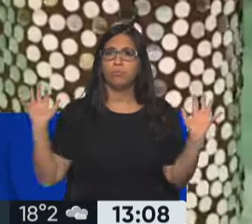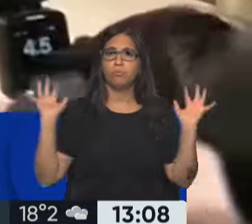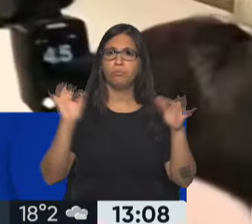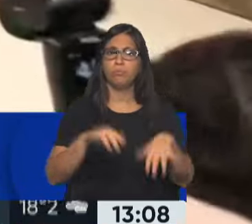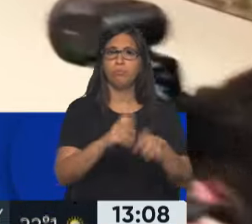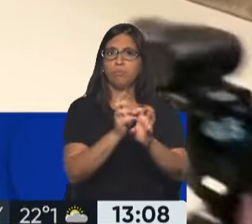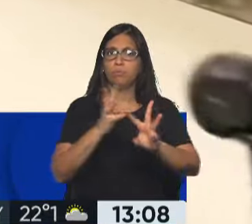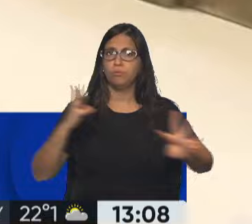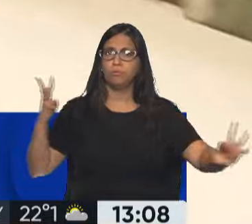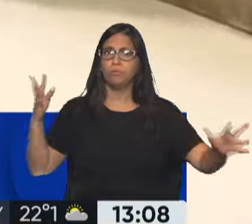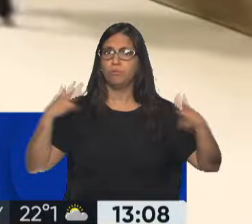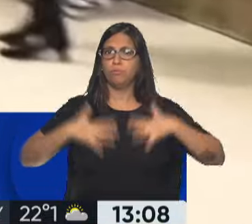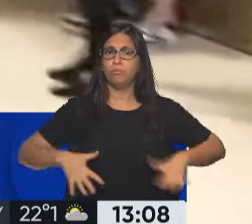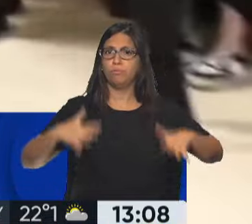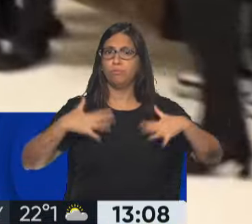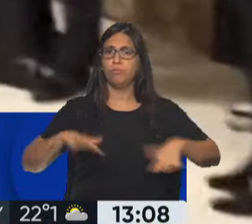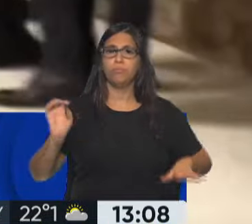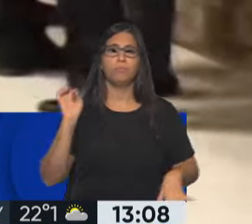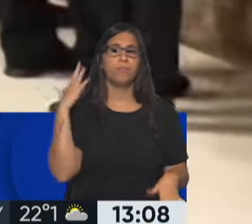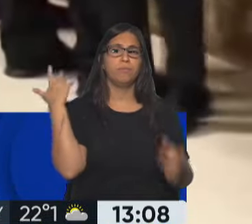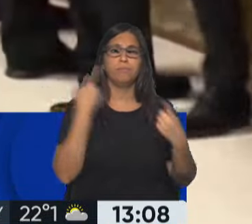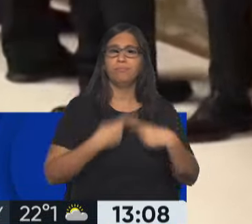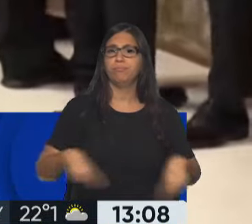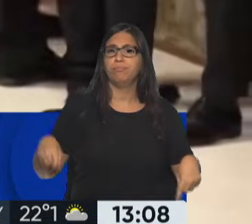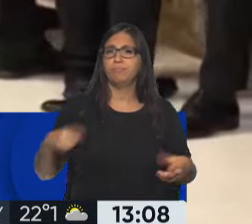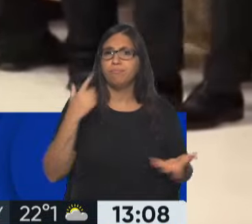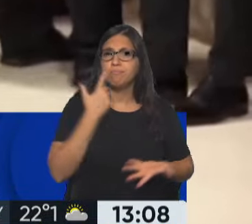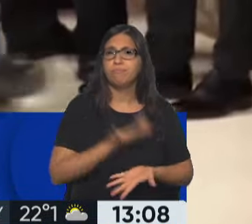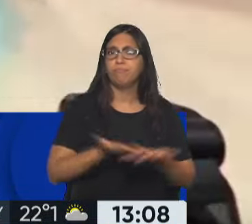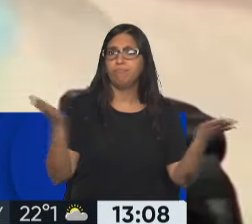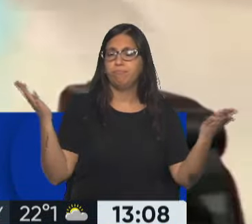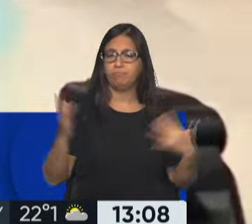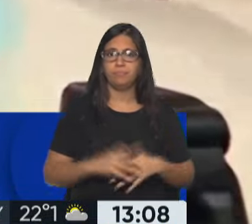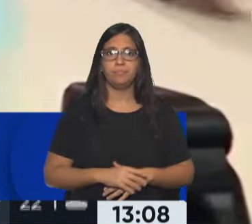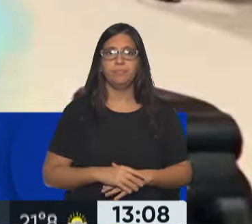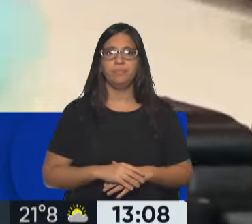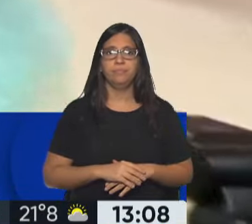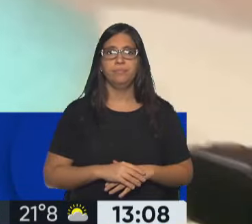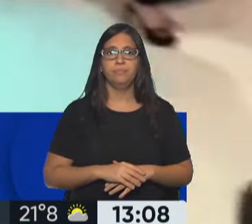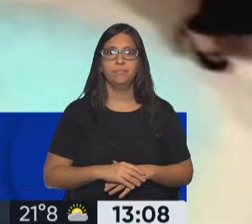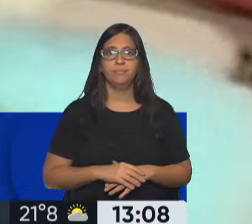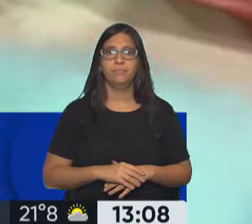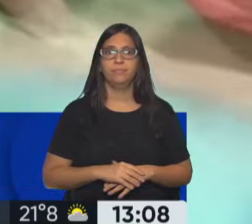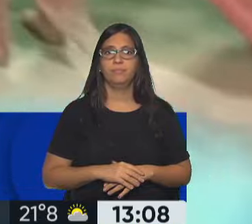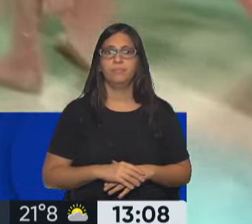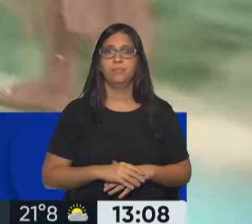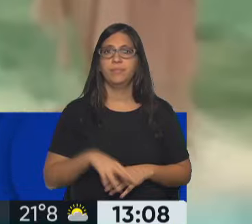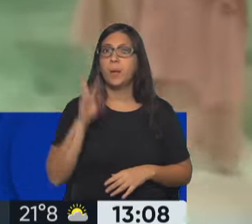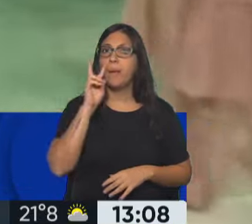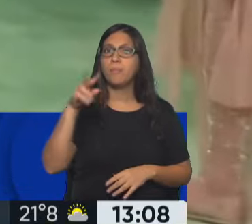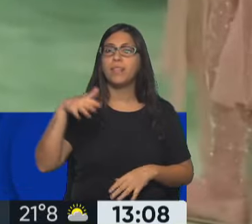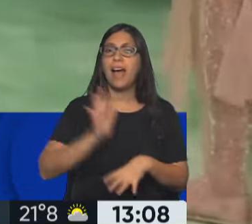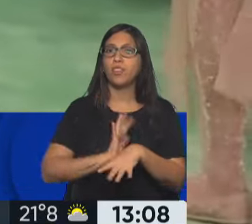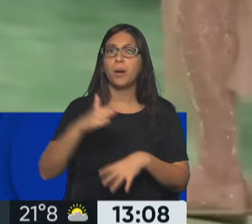y ponen todo su cuerpo, su glamour, su talento al servicio de lo que son las grandes casas de moda. Ahí lo veíamos a Matt